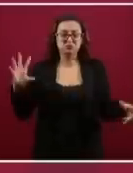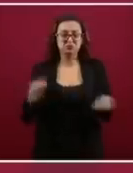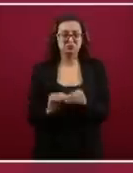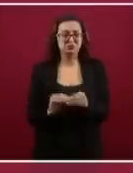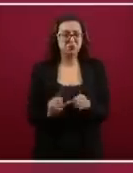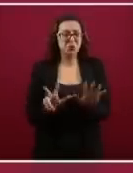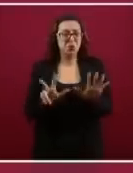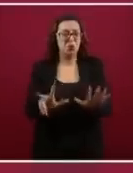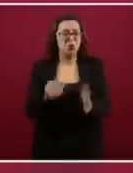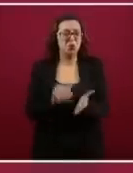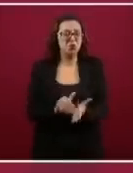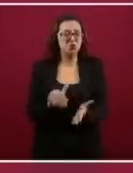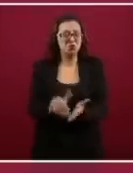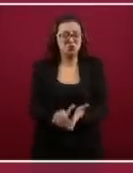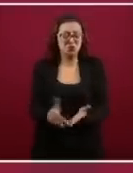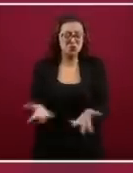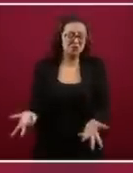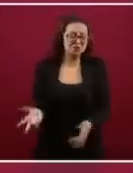8 millones,